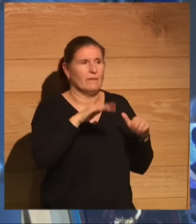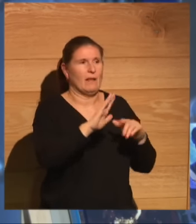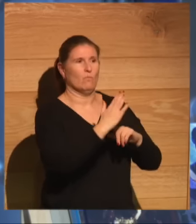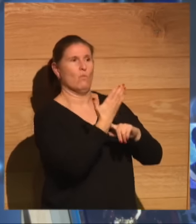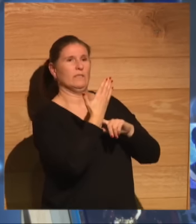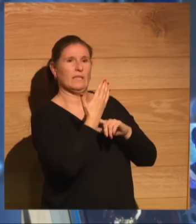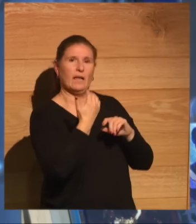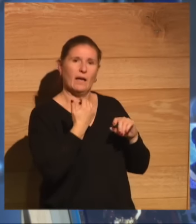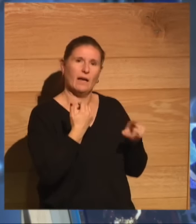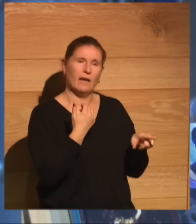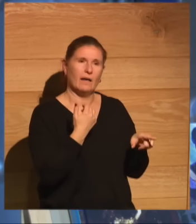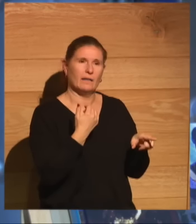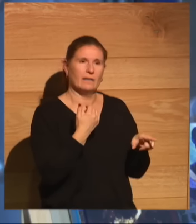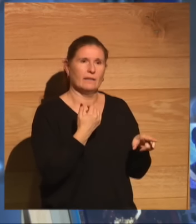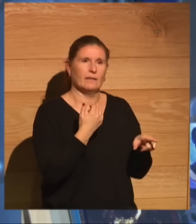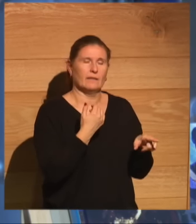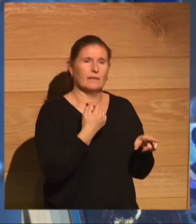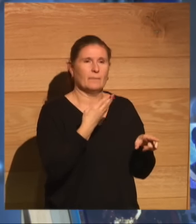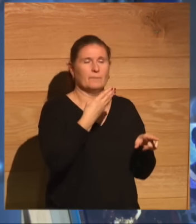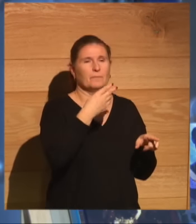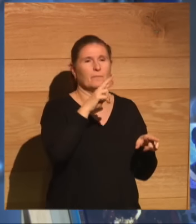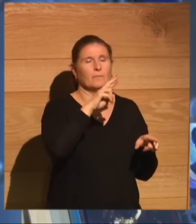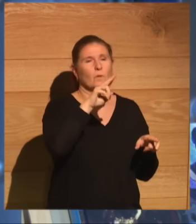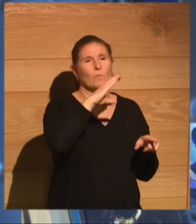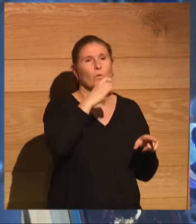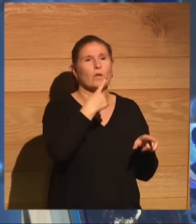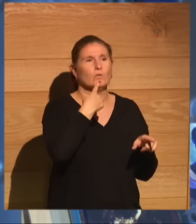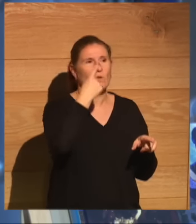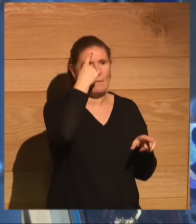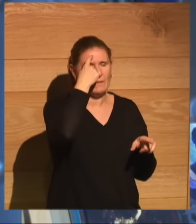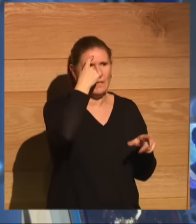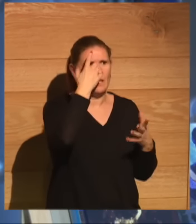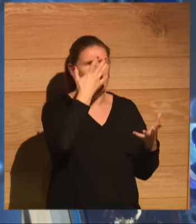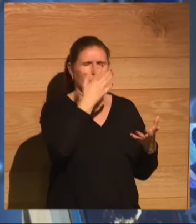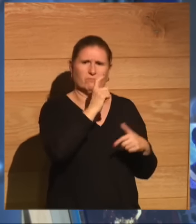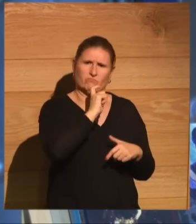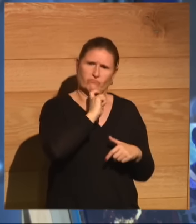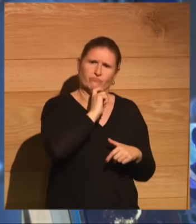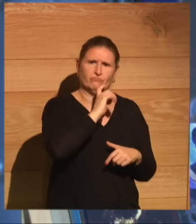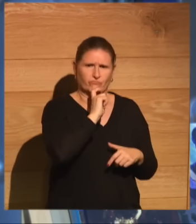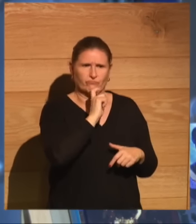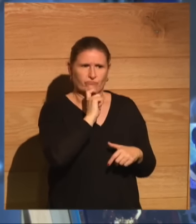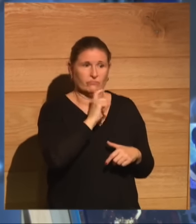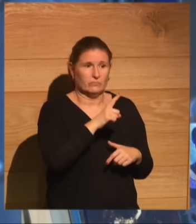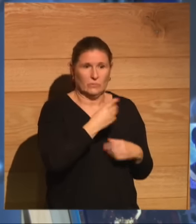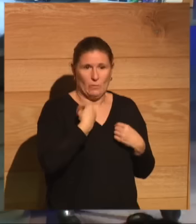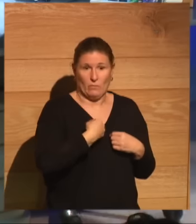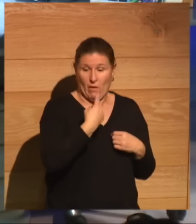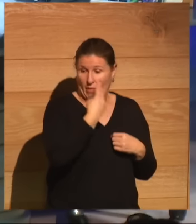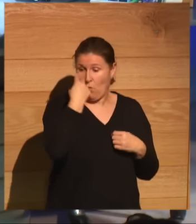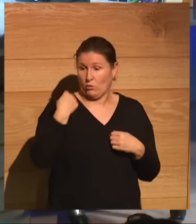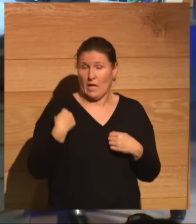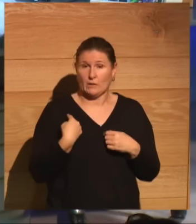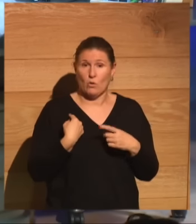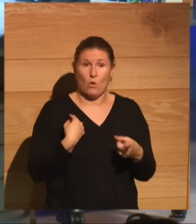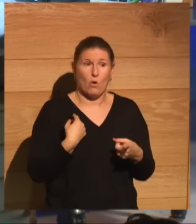mostrar que Bruce Wayne es una persona de mente complicada. Son los mismos que hace 2 años se ponían de pie